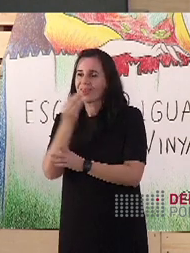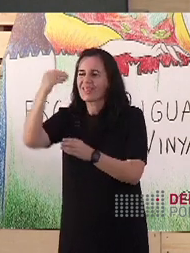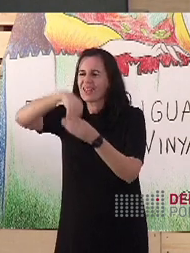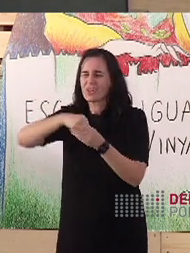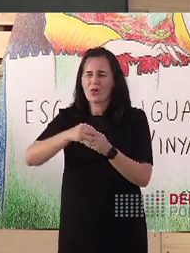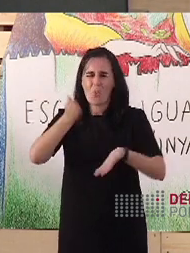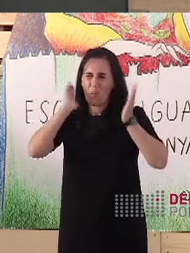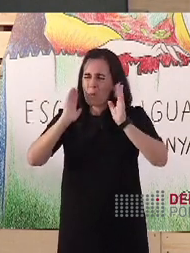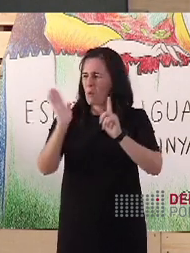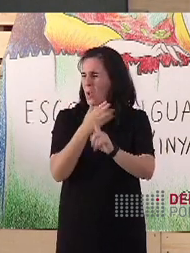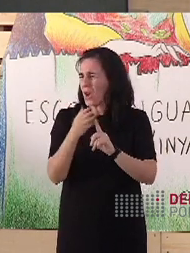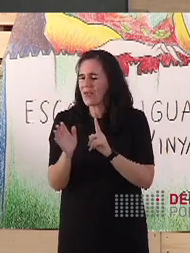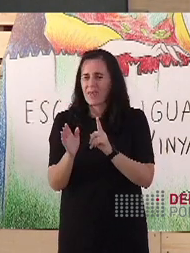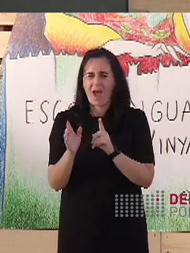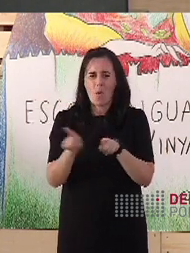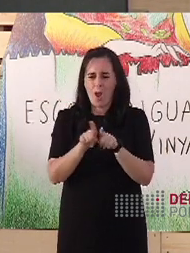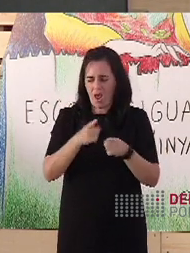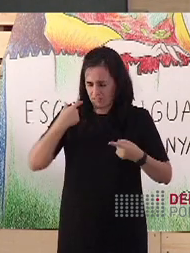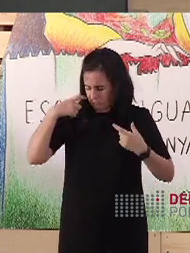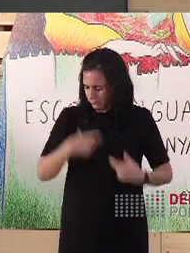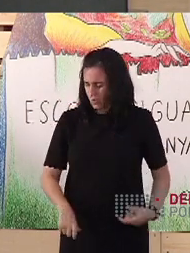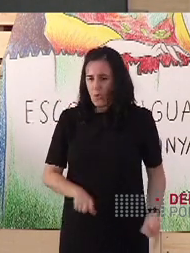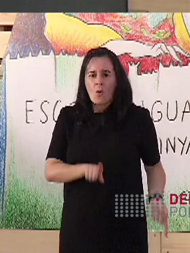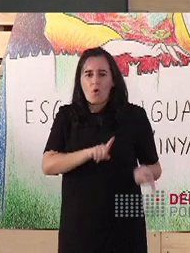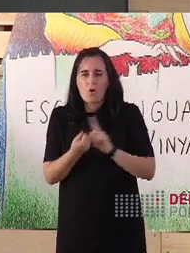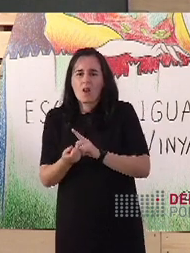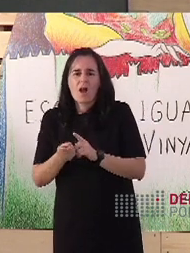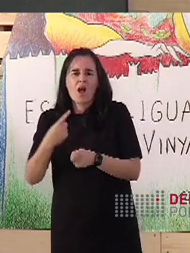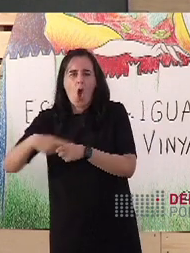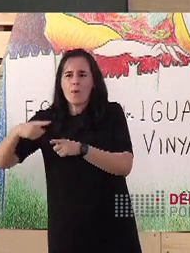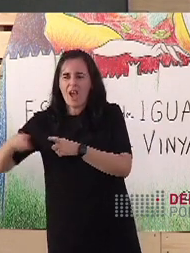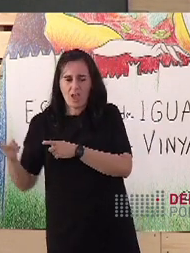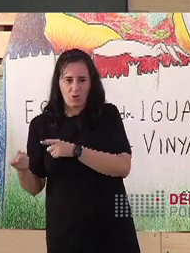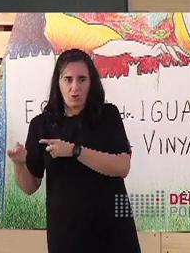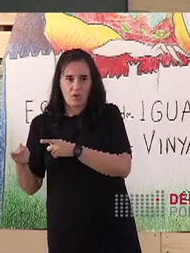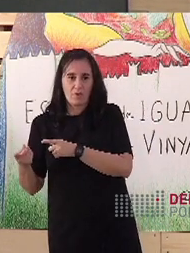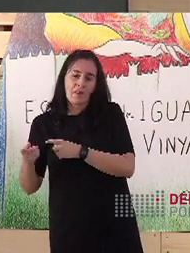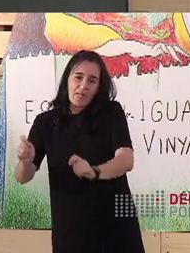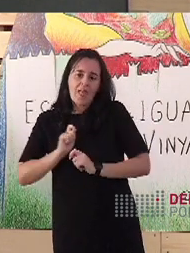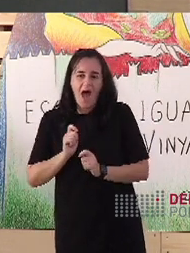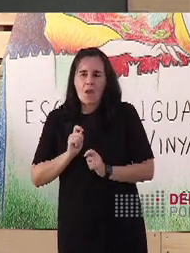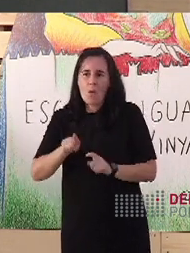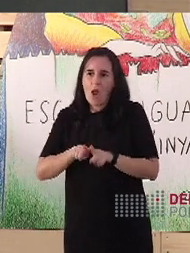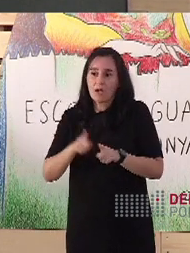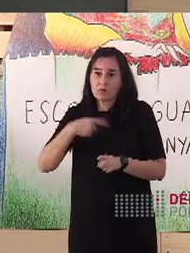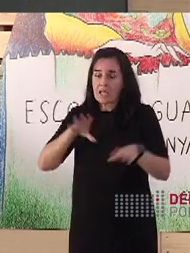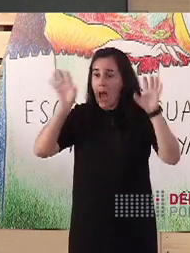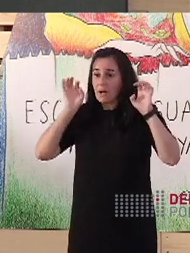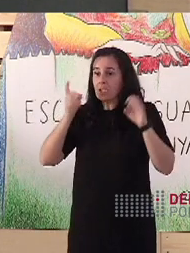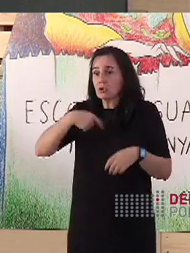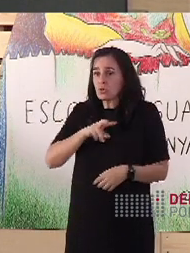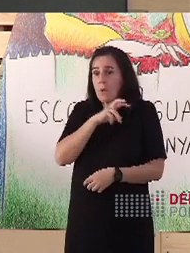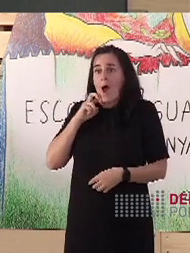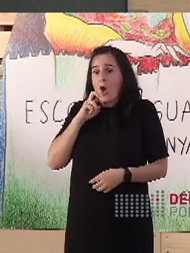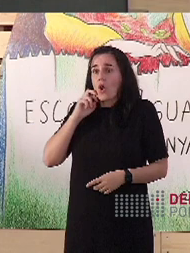y de cosificación y de hacernos entender que nosotras tenemos un valor en base a complacer y a ser deseables, no a